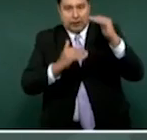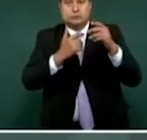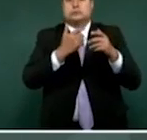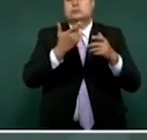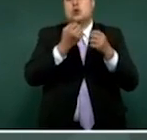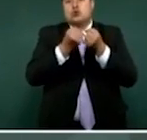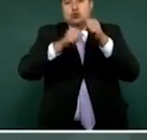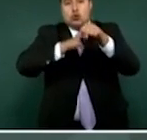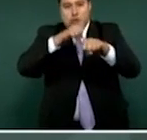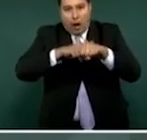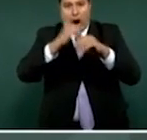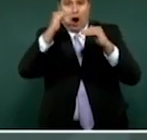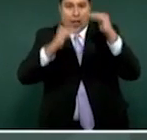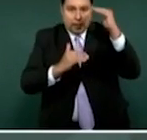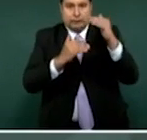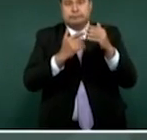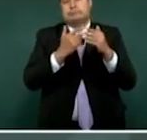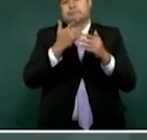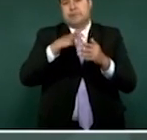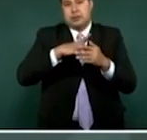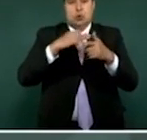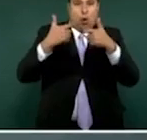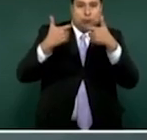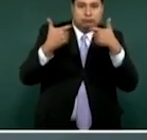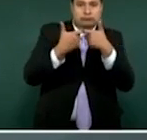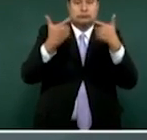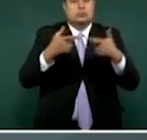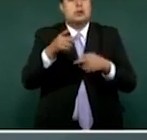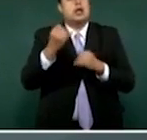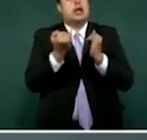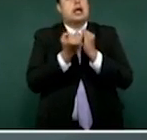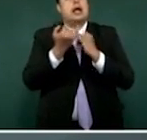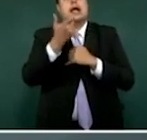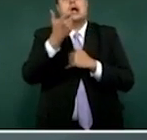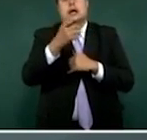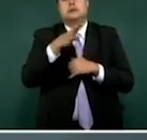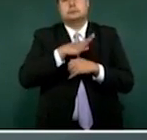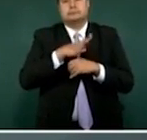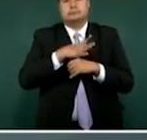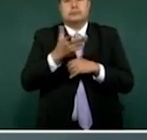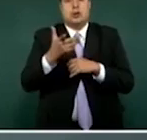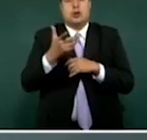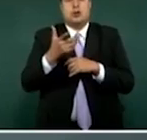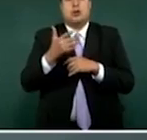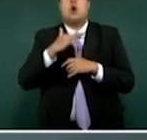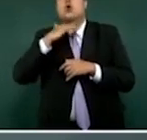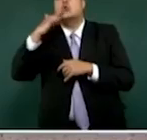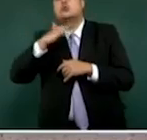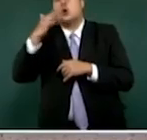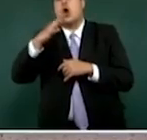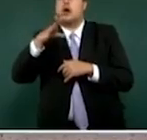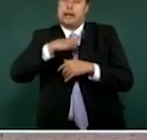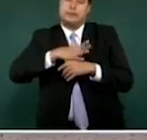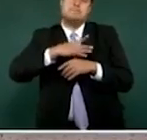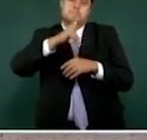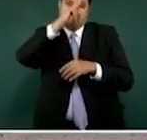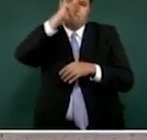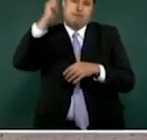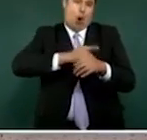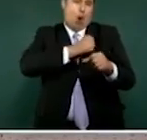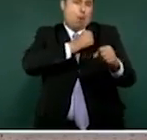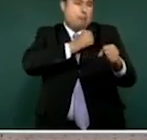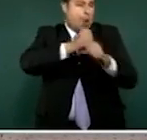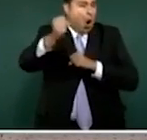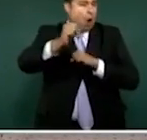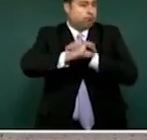económica. Y por la corrupción se desató la violencia. Entonces, en